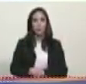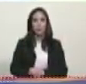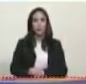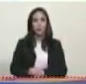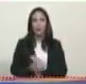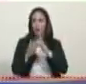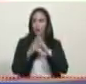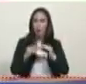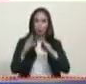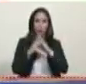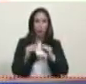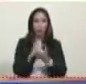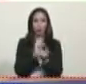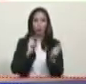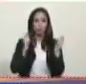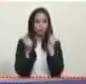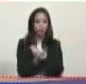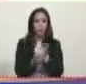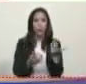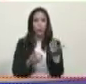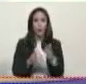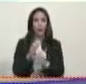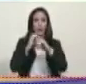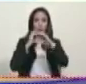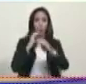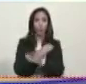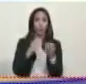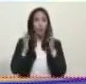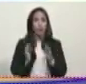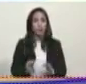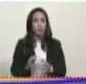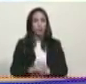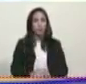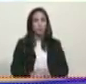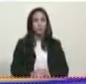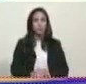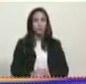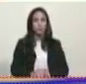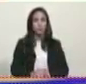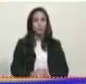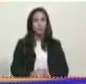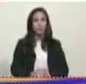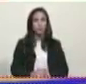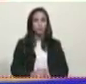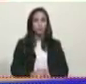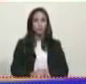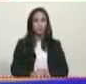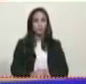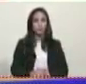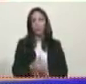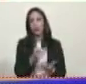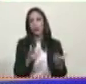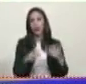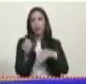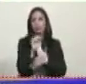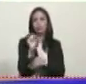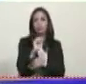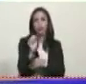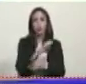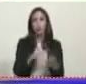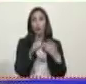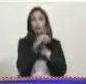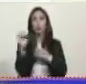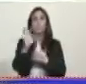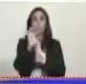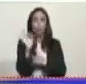serán transformados en un producto final, como lo es el autobús 100% ensamblado, una vez carrozado en